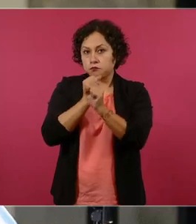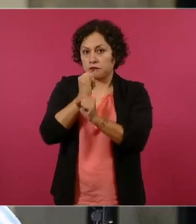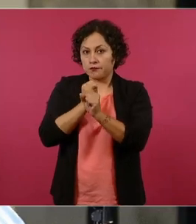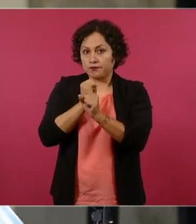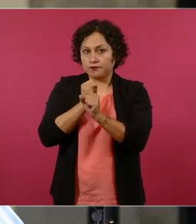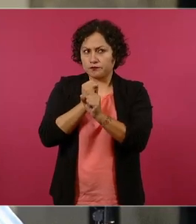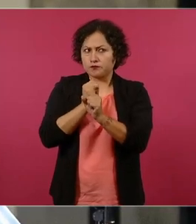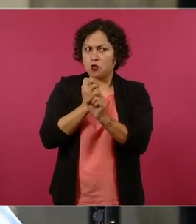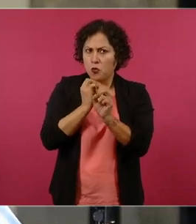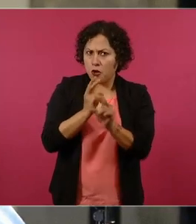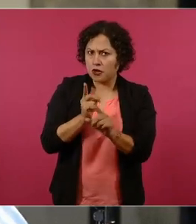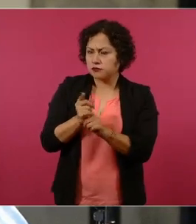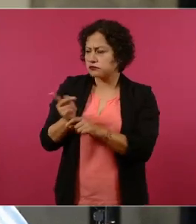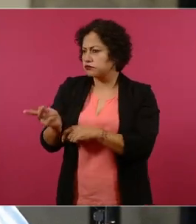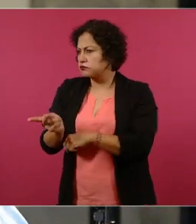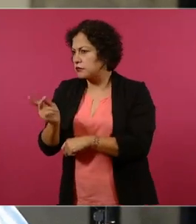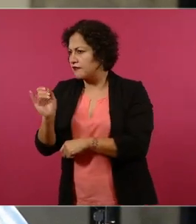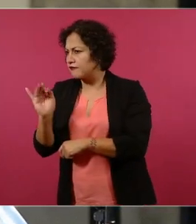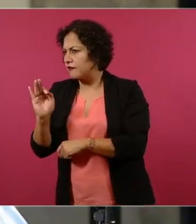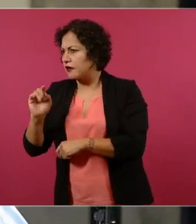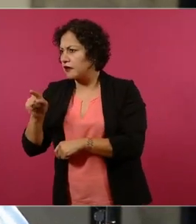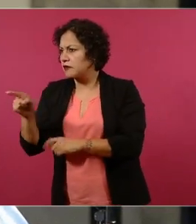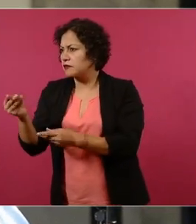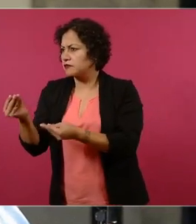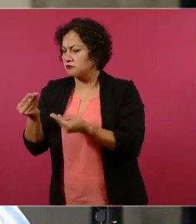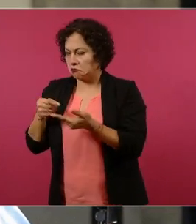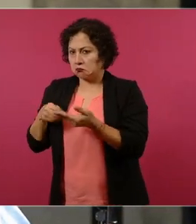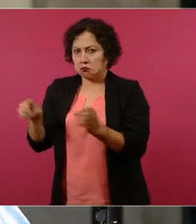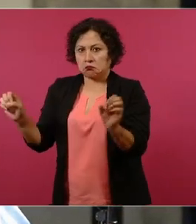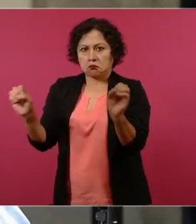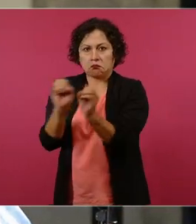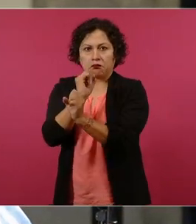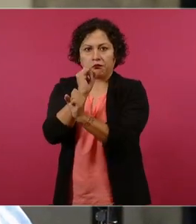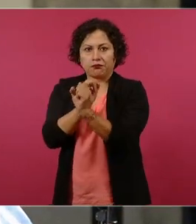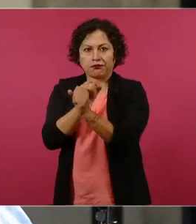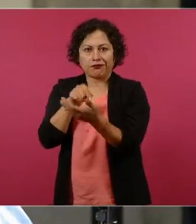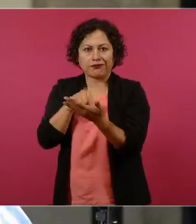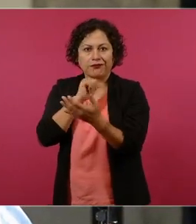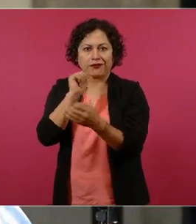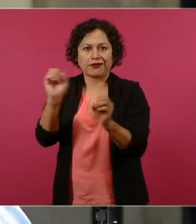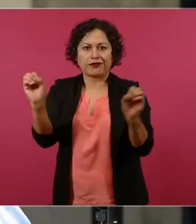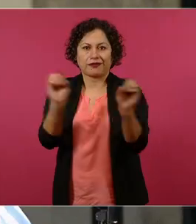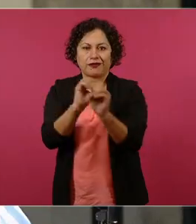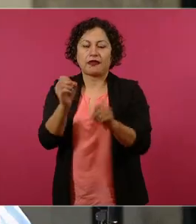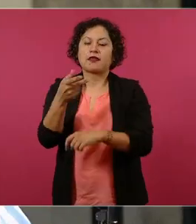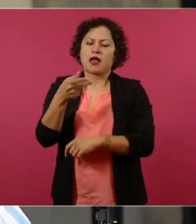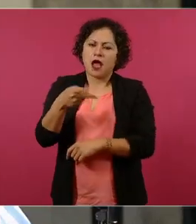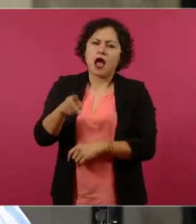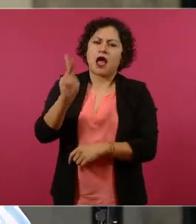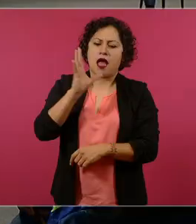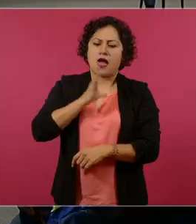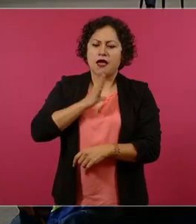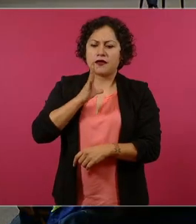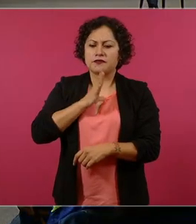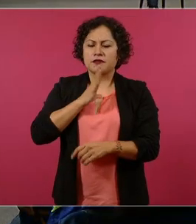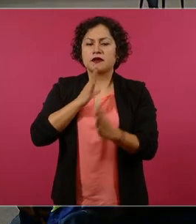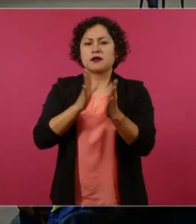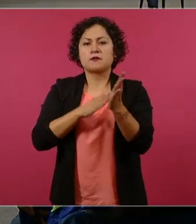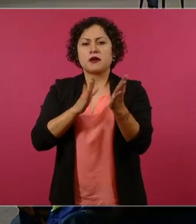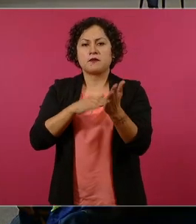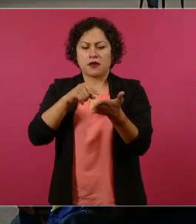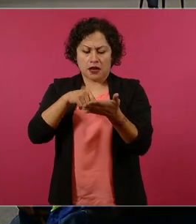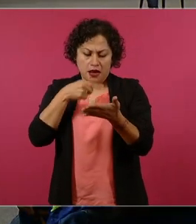comprobó que la abap no ha realizado ningún estudio validando ese basurero lo que sí se tiene una constancia Es que la extensión actual del